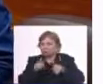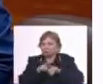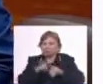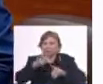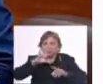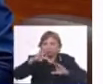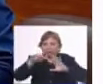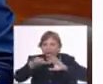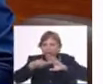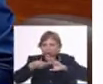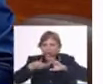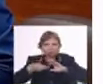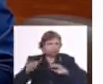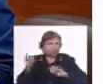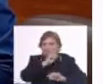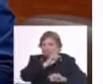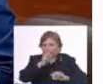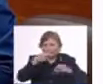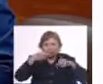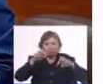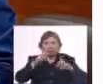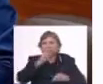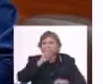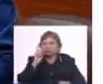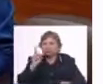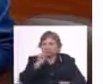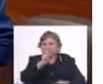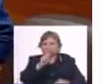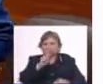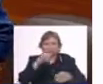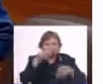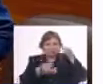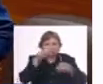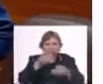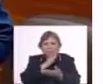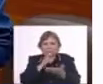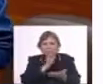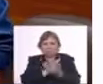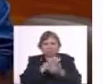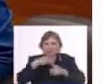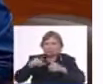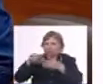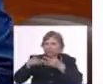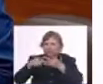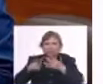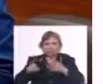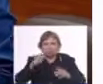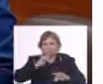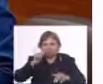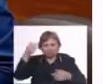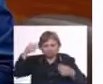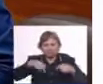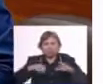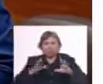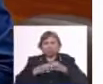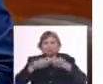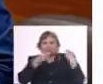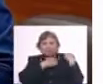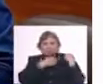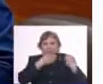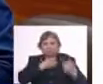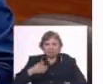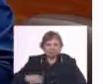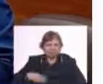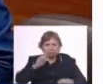de corrupción. No permitir que ningún sentenciado de ninguna naturaleza sea candidato, pueda tener un cargo de elección